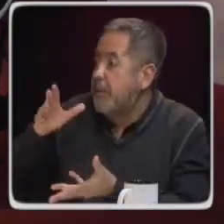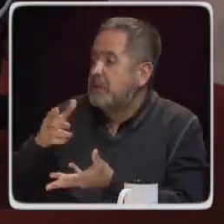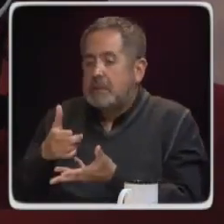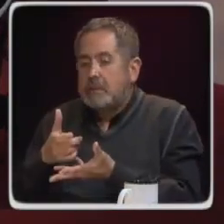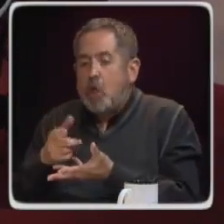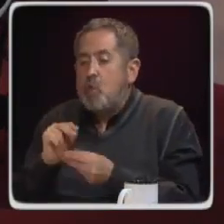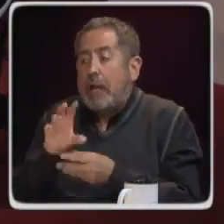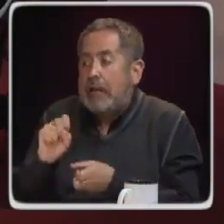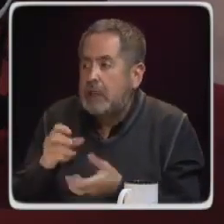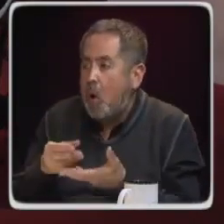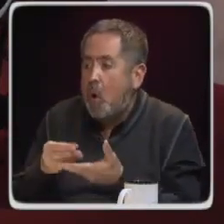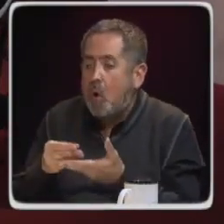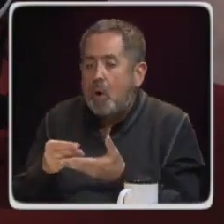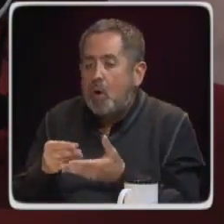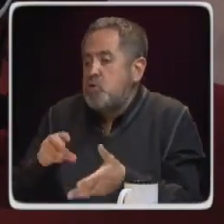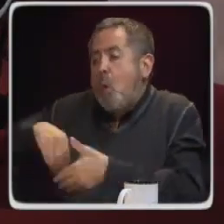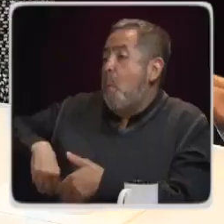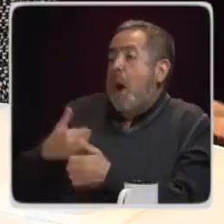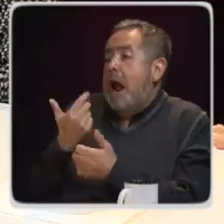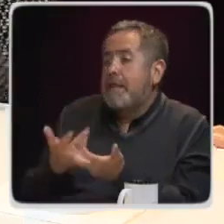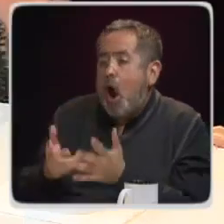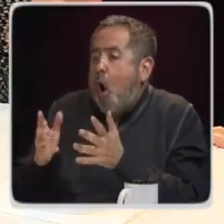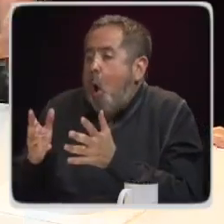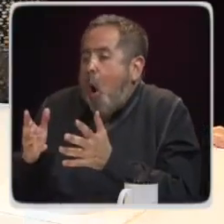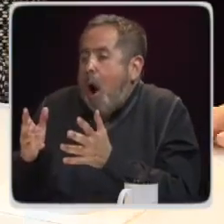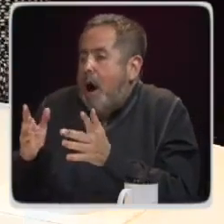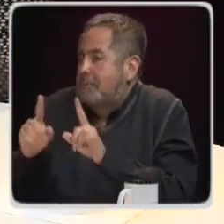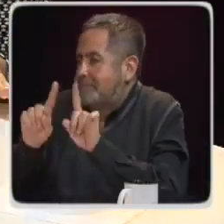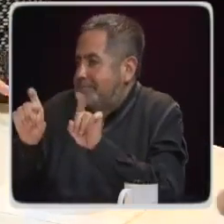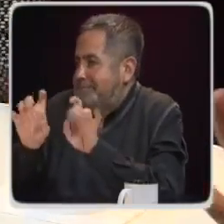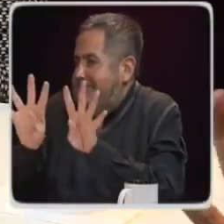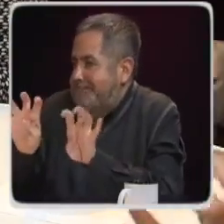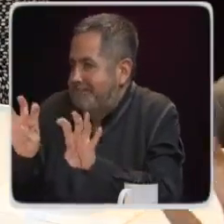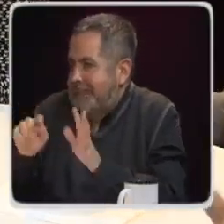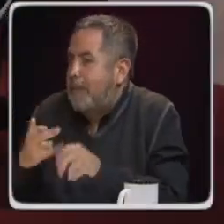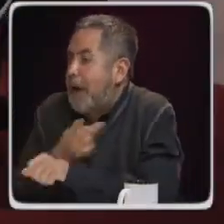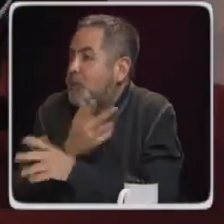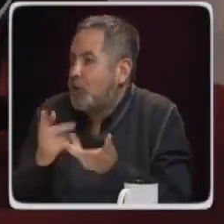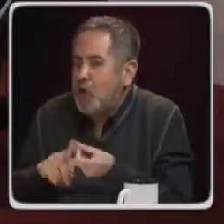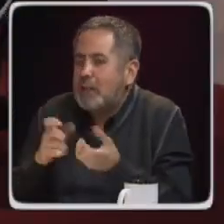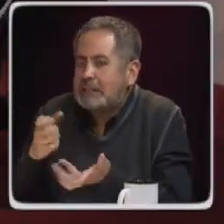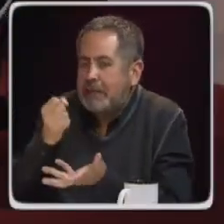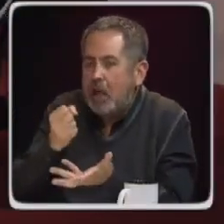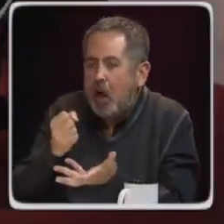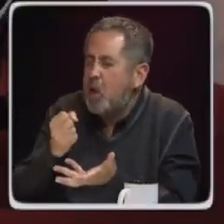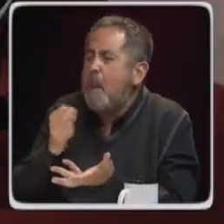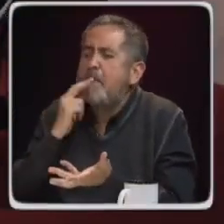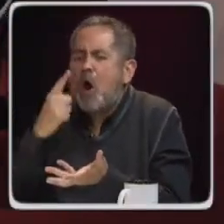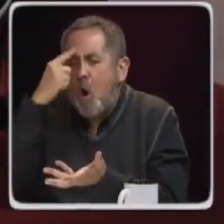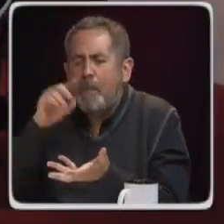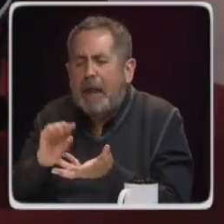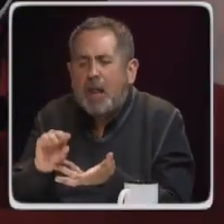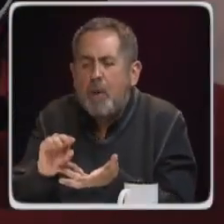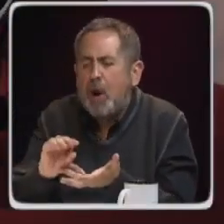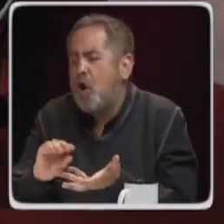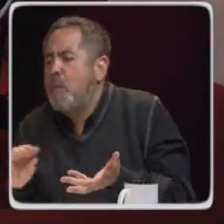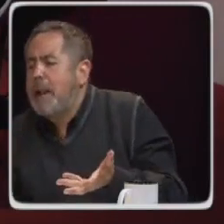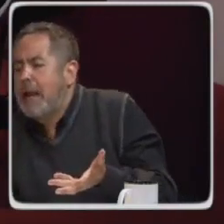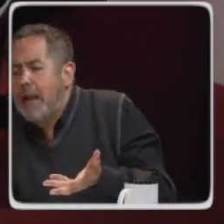se ha dedicado constantemente a capacitar, a dar los cursos. Queremos dar un curso en línea y que la gente lo abra, porque como dice,